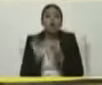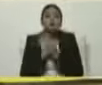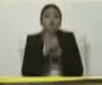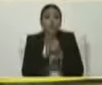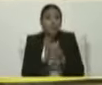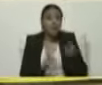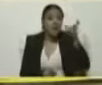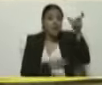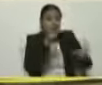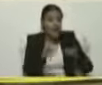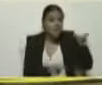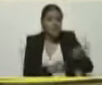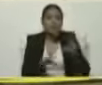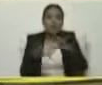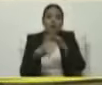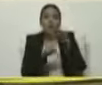pueblo.